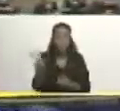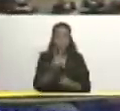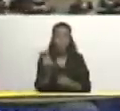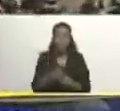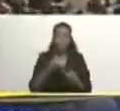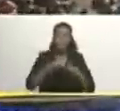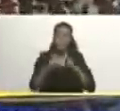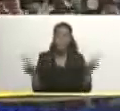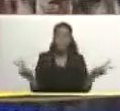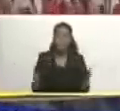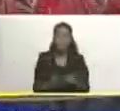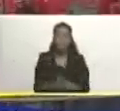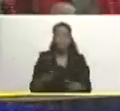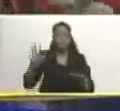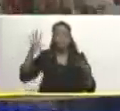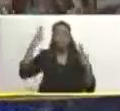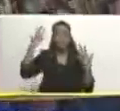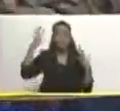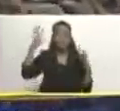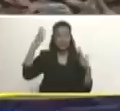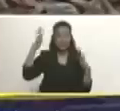la paz.